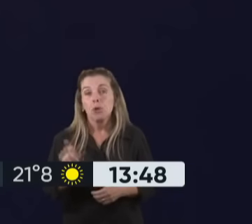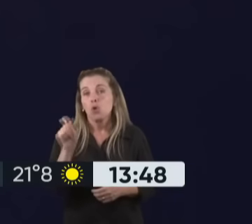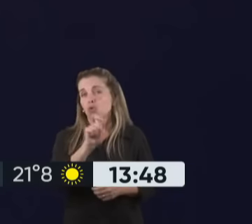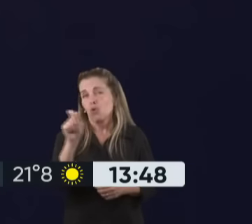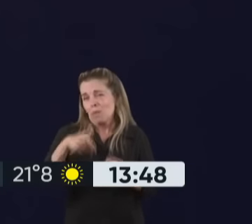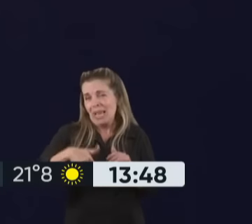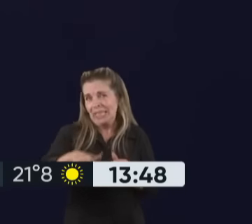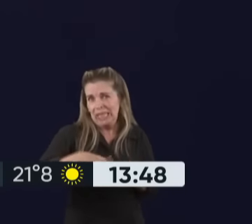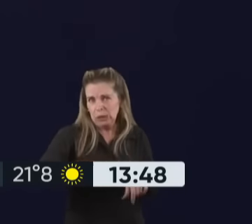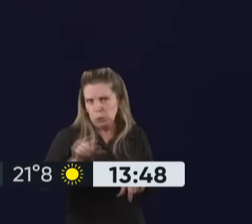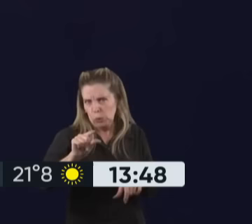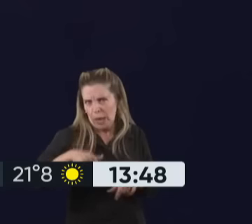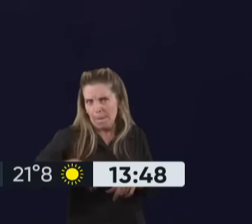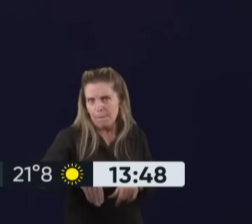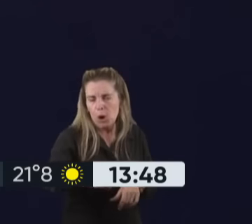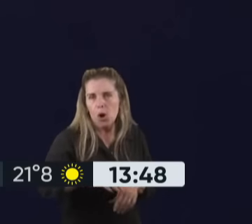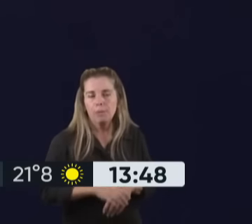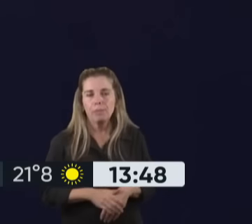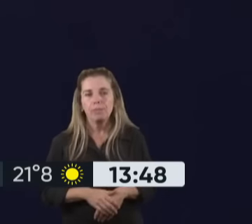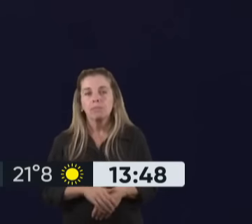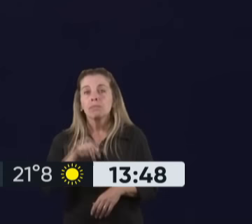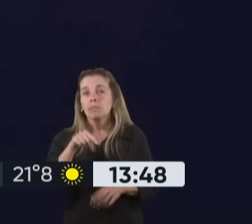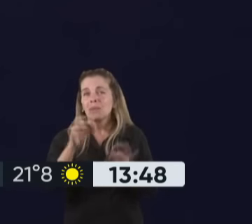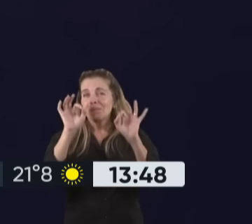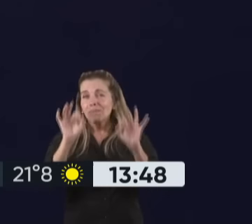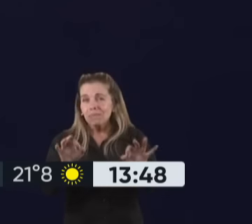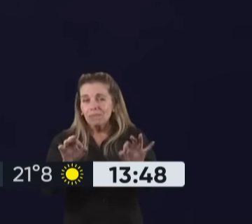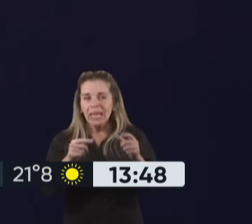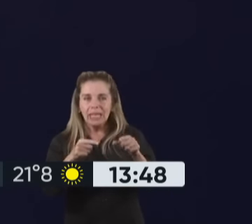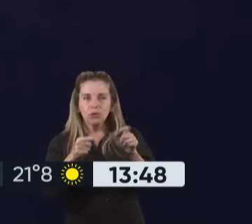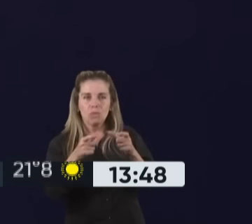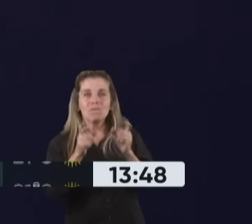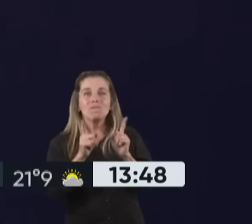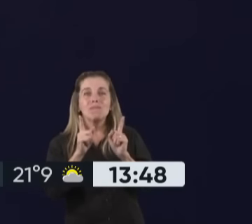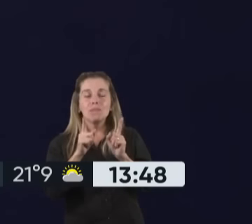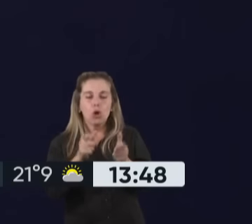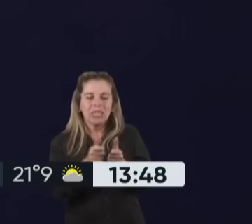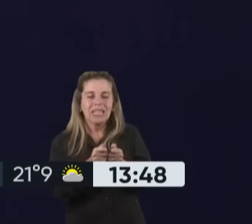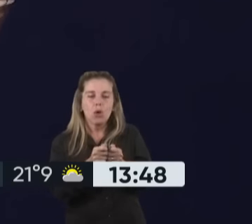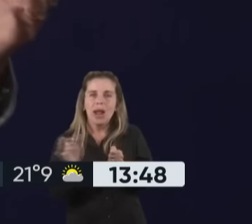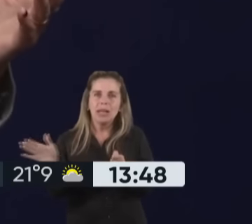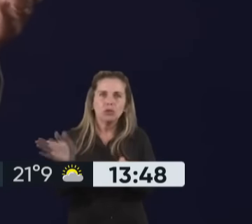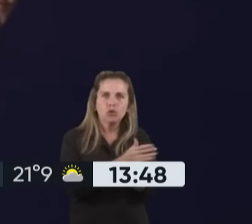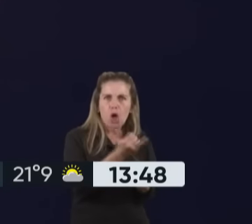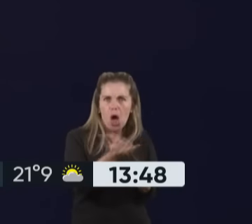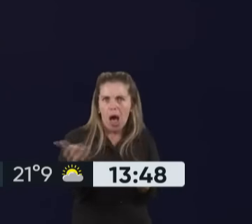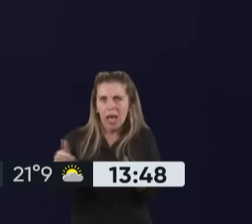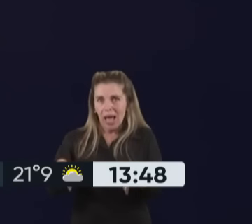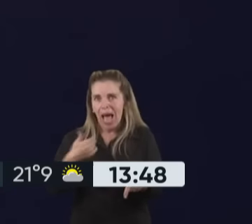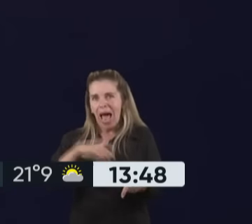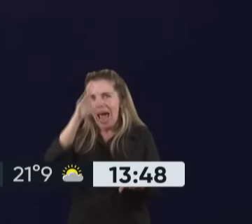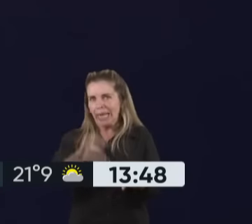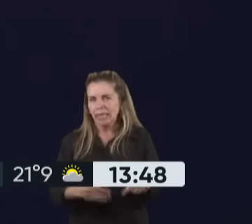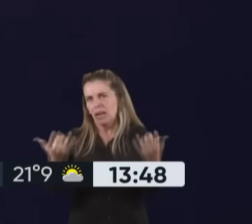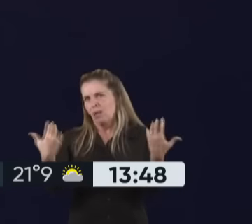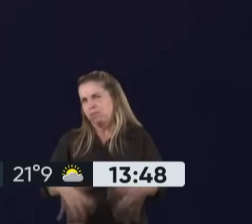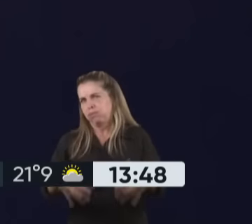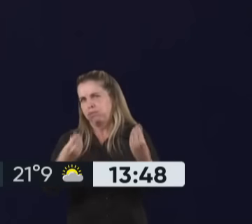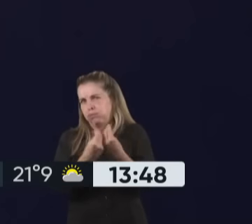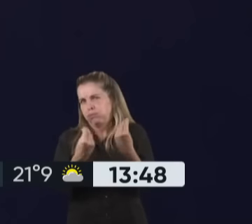meses vamos a tener este sistema en todos los celulares. La Argentina tiene más celulares